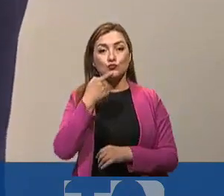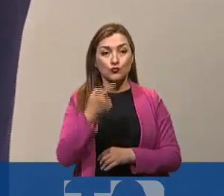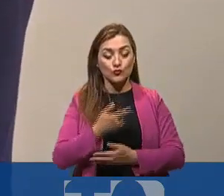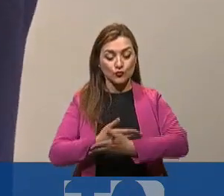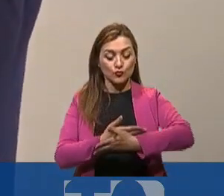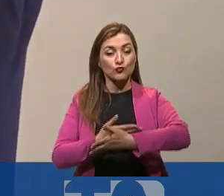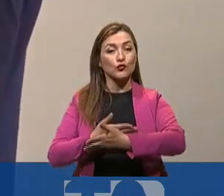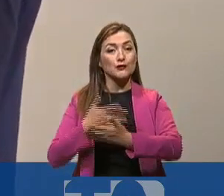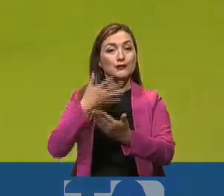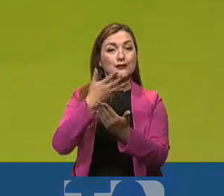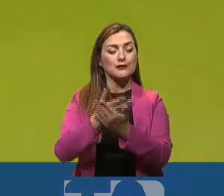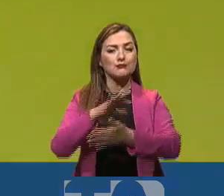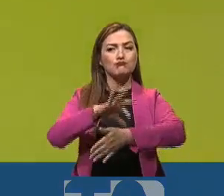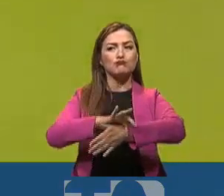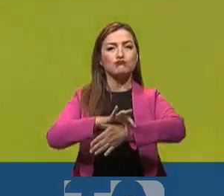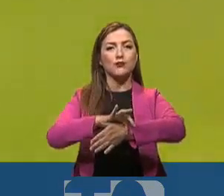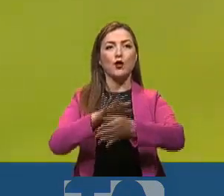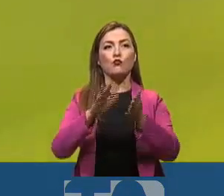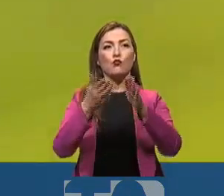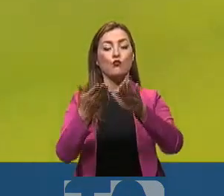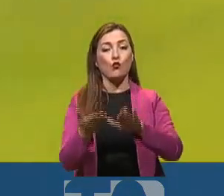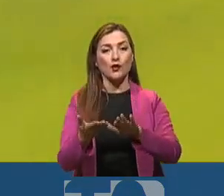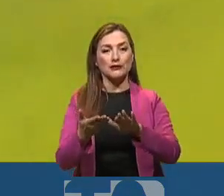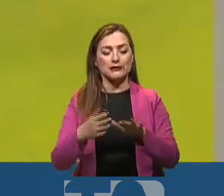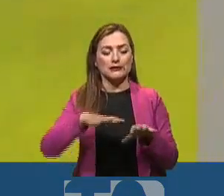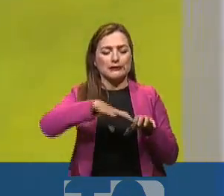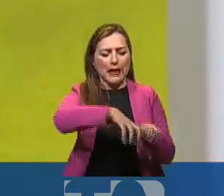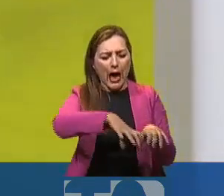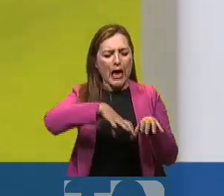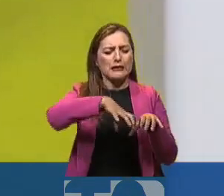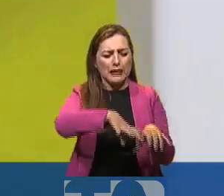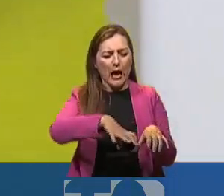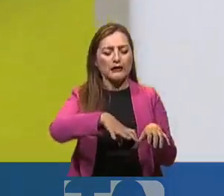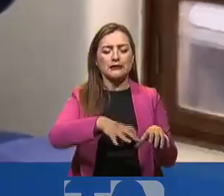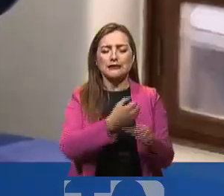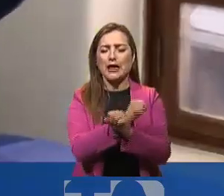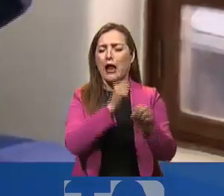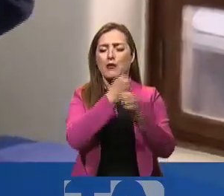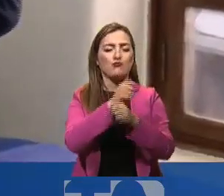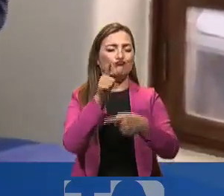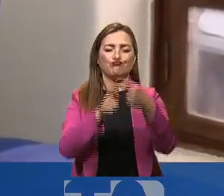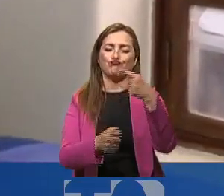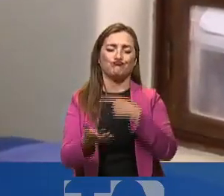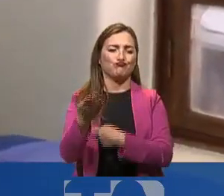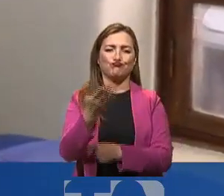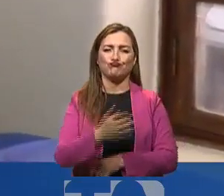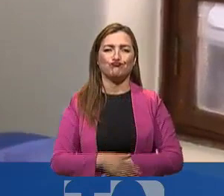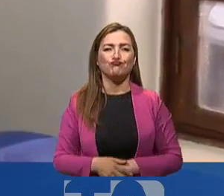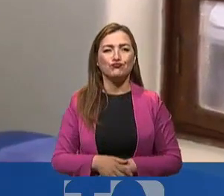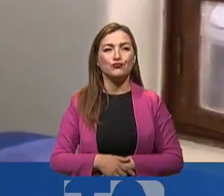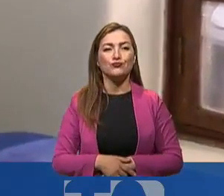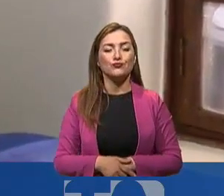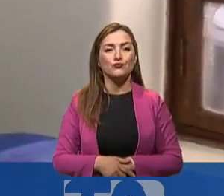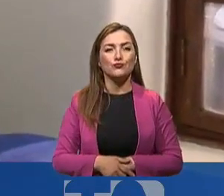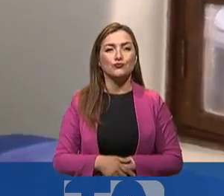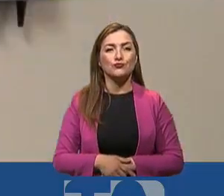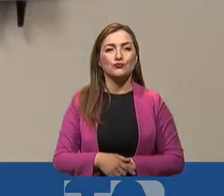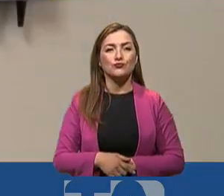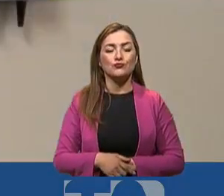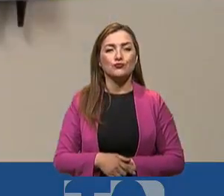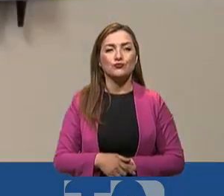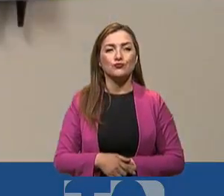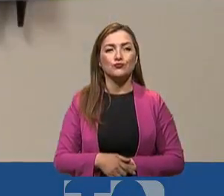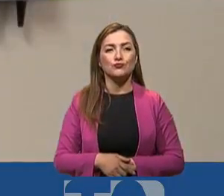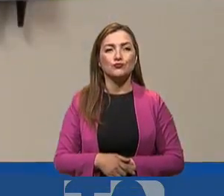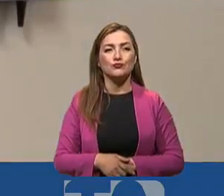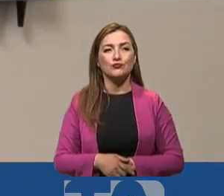recién nacido llegó sin signos vitales. A pesar de los intentos de reanimación, los esfuerzos fueron insuficientes. El bebé llegó,